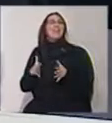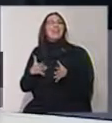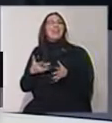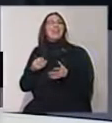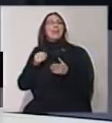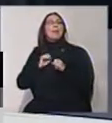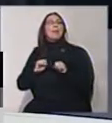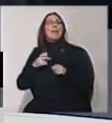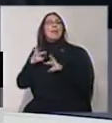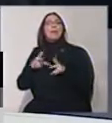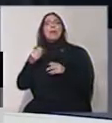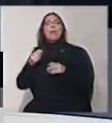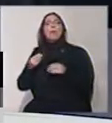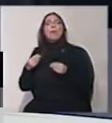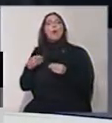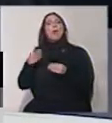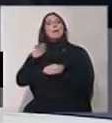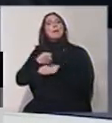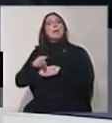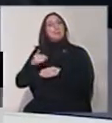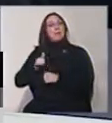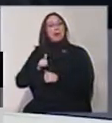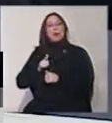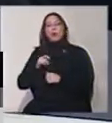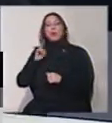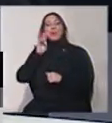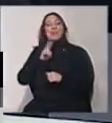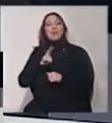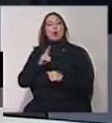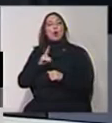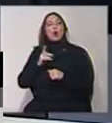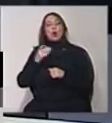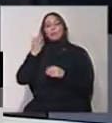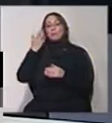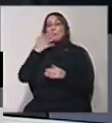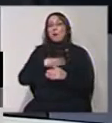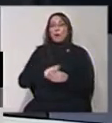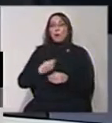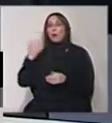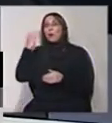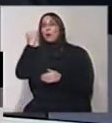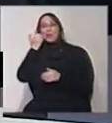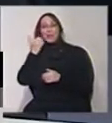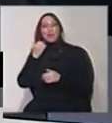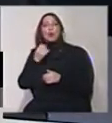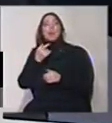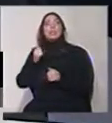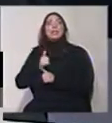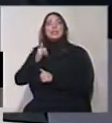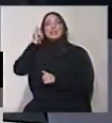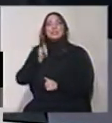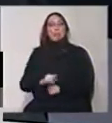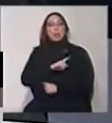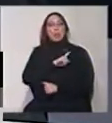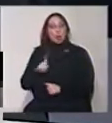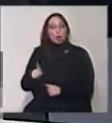de la participación de los militares. Creo que esto no hay que verlo en blanco o negro, es decir, el tema no es militarización sí o no. Si lo planteáramos en